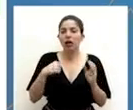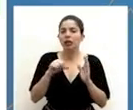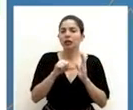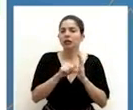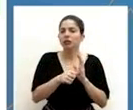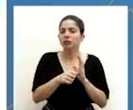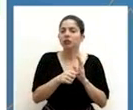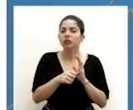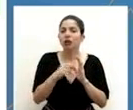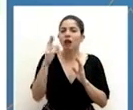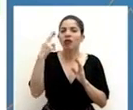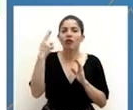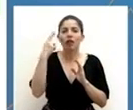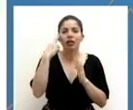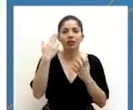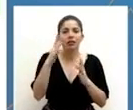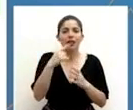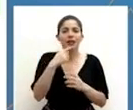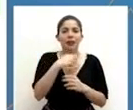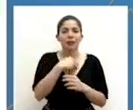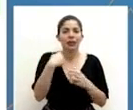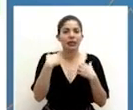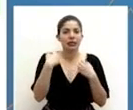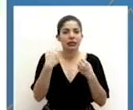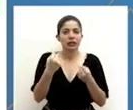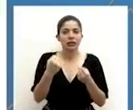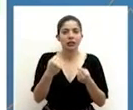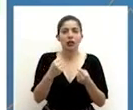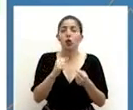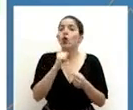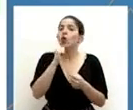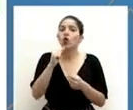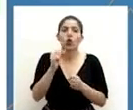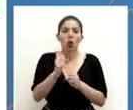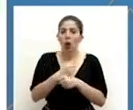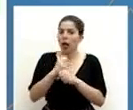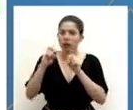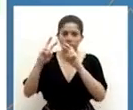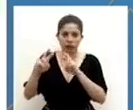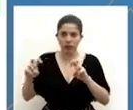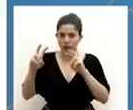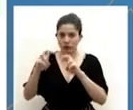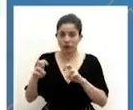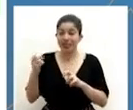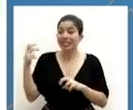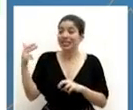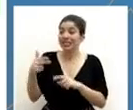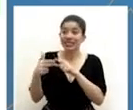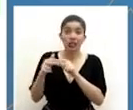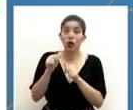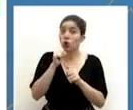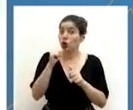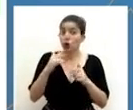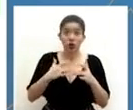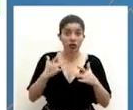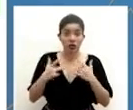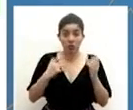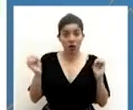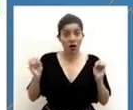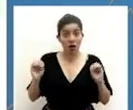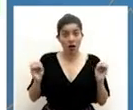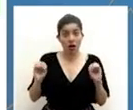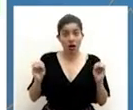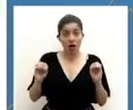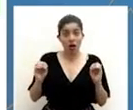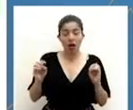enfatizar por las razones que ha señalado el ministro de Salud, no se van a realizar pruebas. Si no viene con síntomas ese